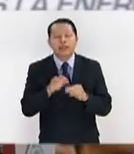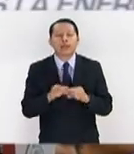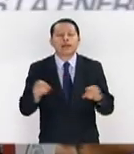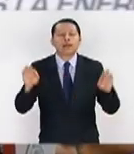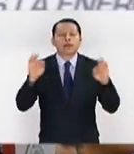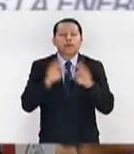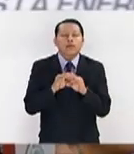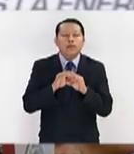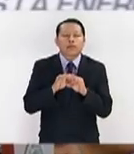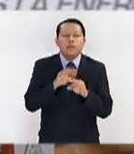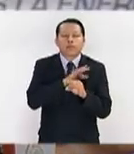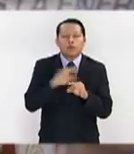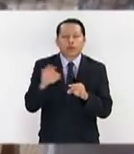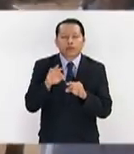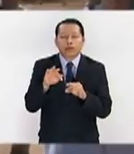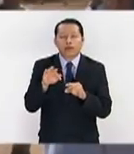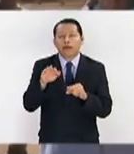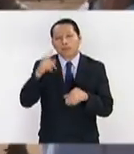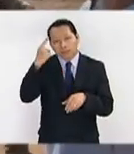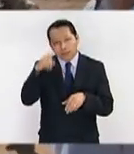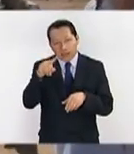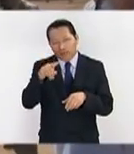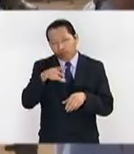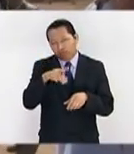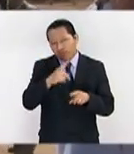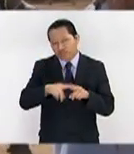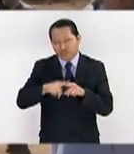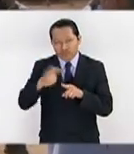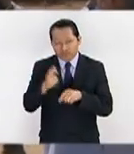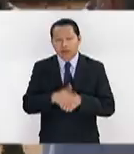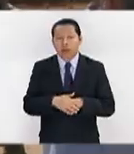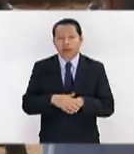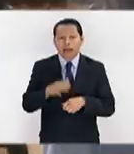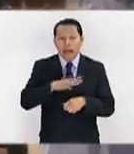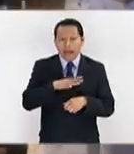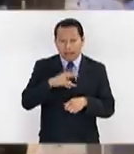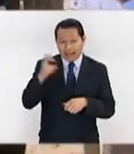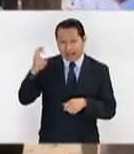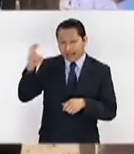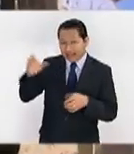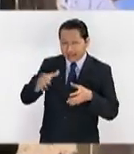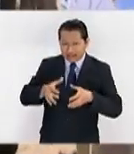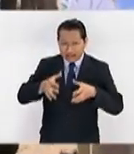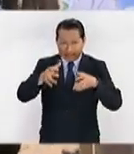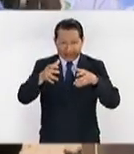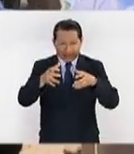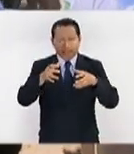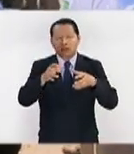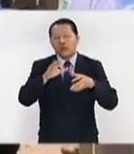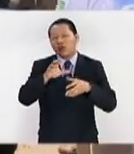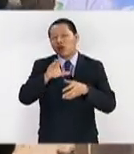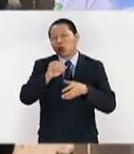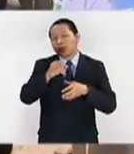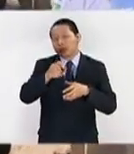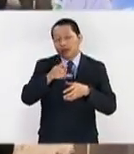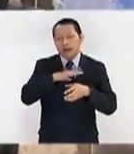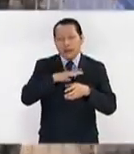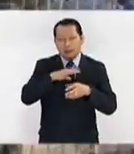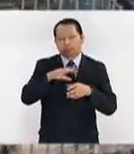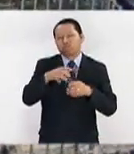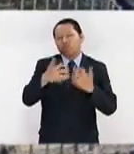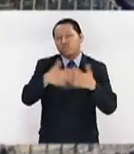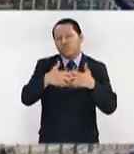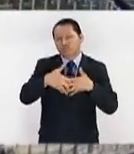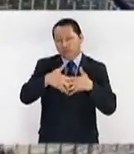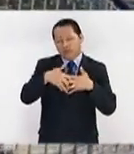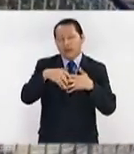los mercados financieros. Al inaugurar el montaje de la torre fraccionadora de la planta de coque en la refinería Miguel Hidalgo,